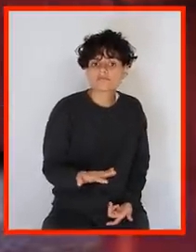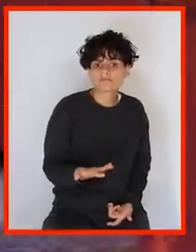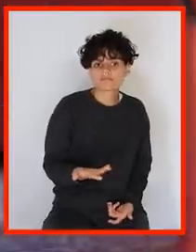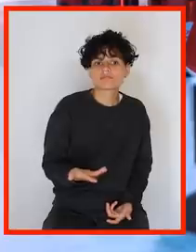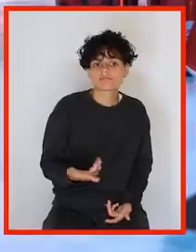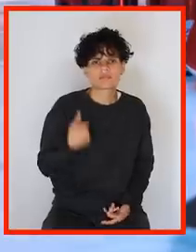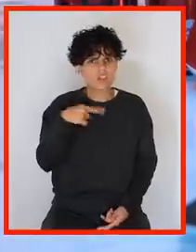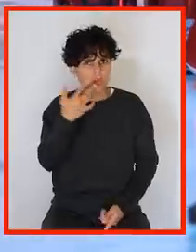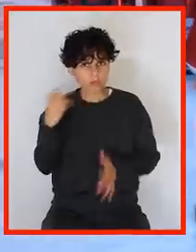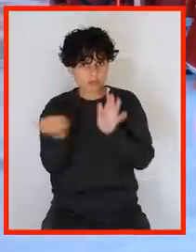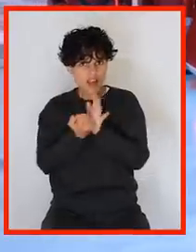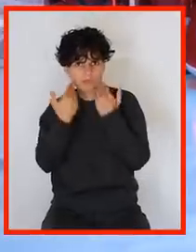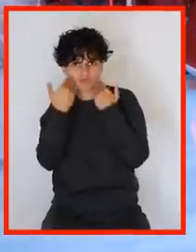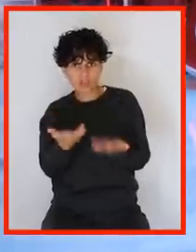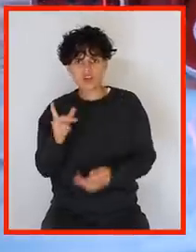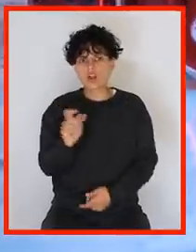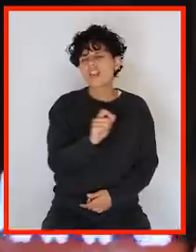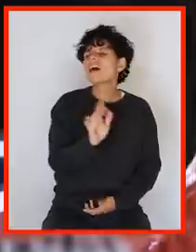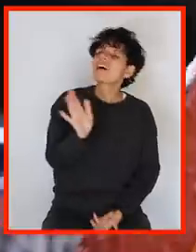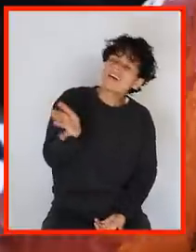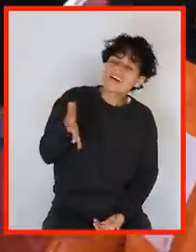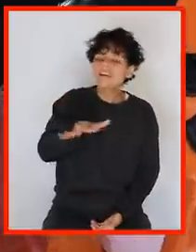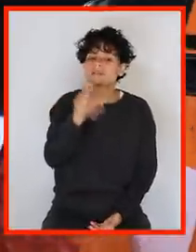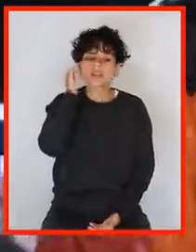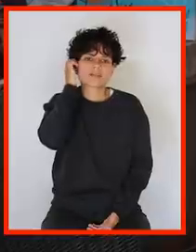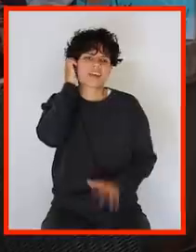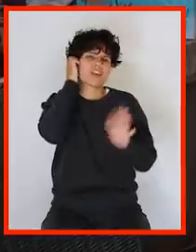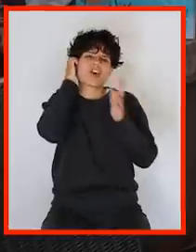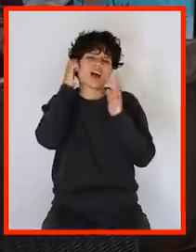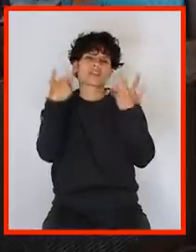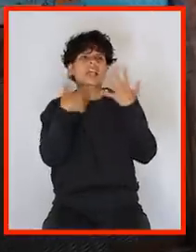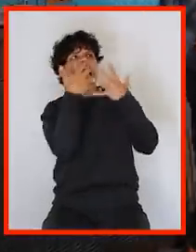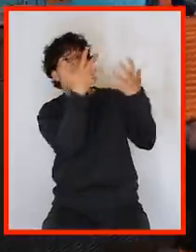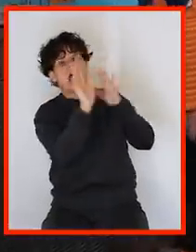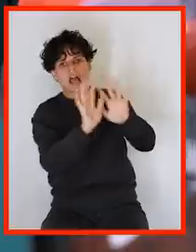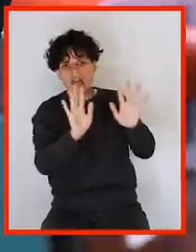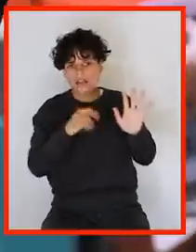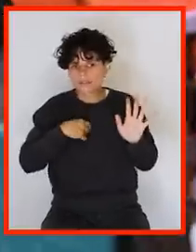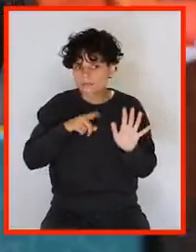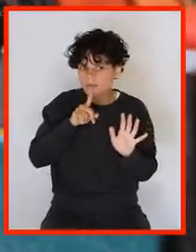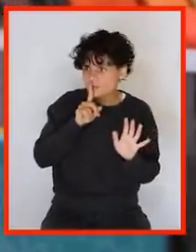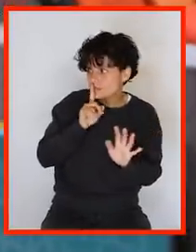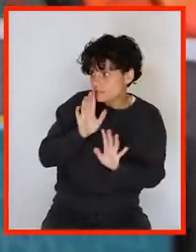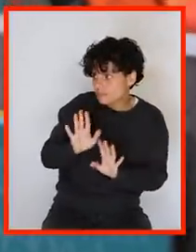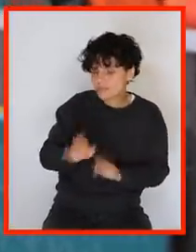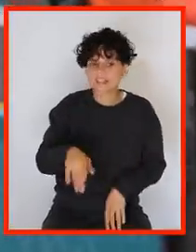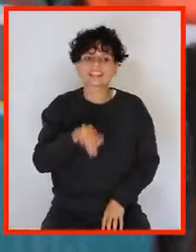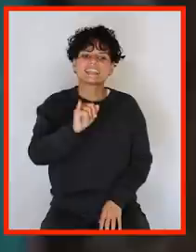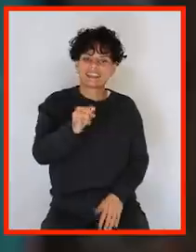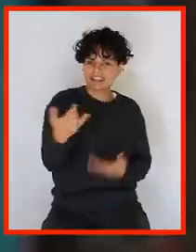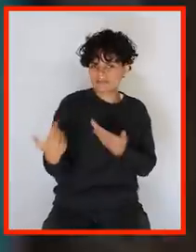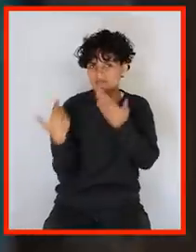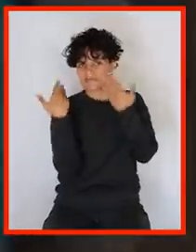Mi humilde Coca-Cola. Oye, ¿y usted qué quiere? ¿Auspicia Coca-Cola? Así no, pero no. Oye, no queremos gritar, hermano. Disculpa, permiso. Están